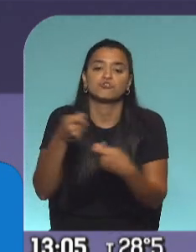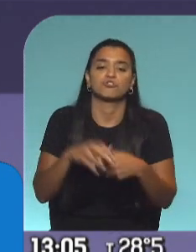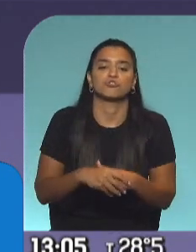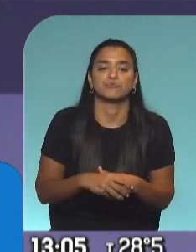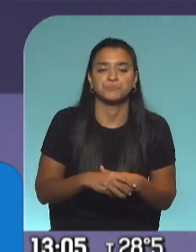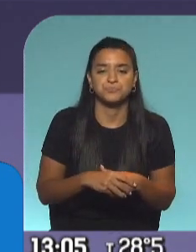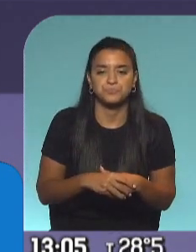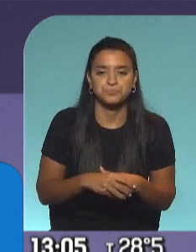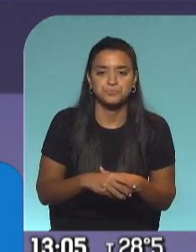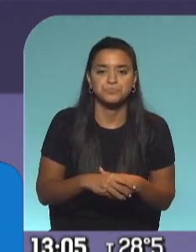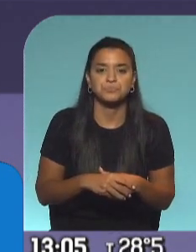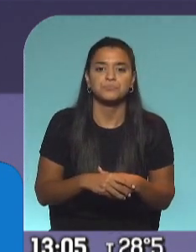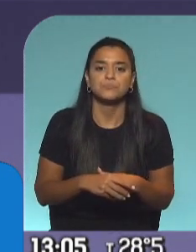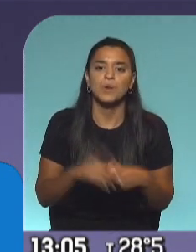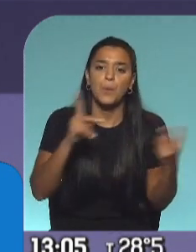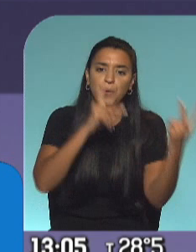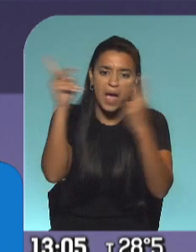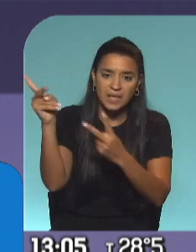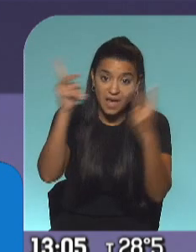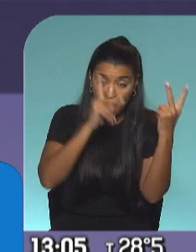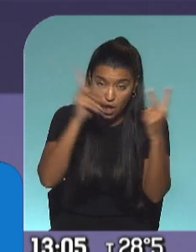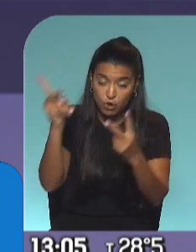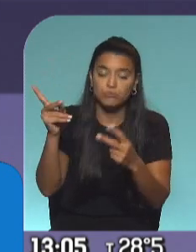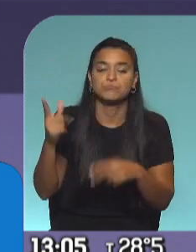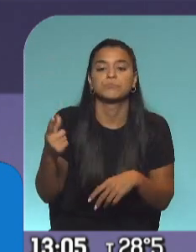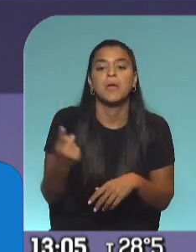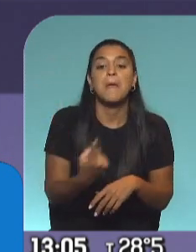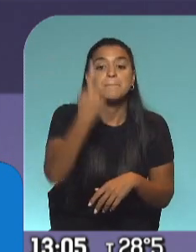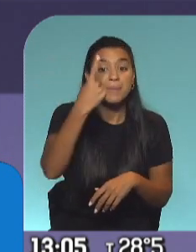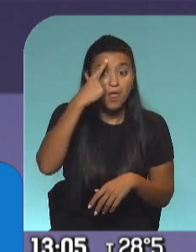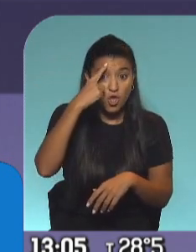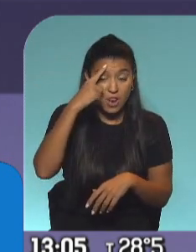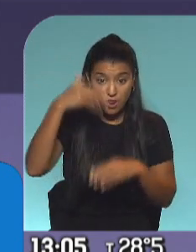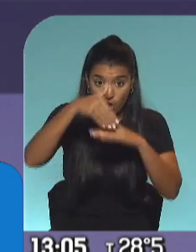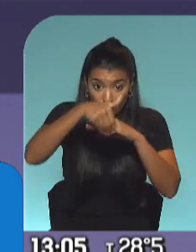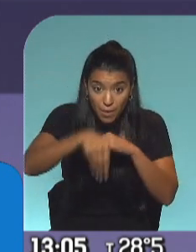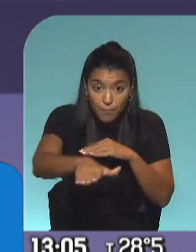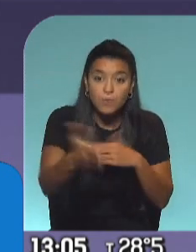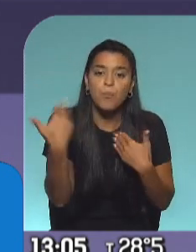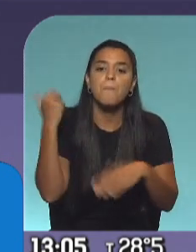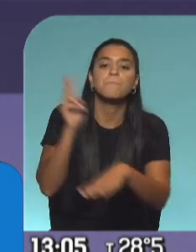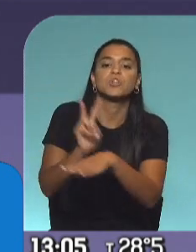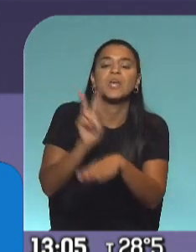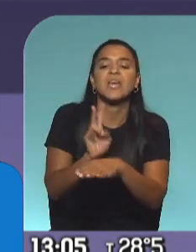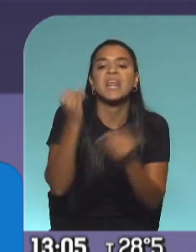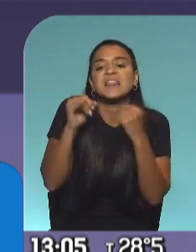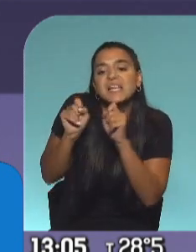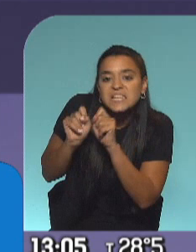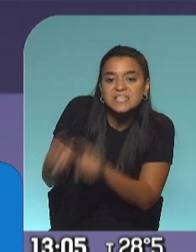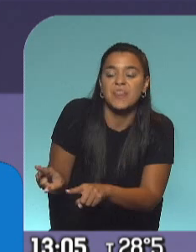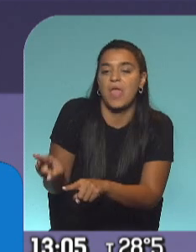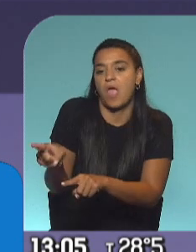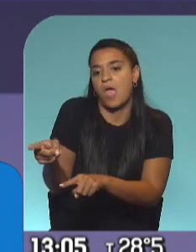travailleurs, les entreprises et les voyageurs après le 1er janvier. Il protégera